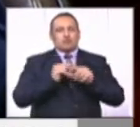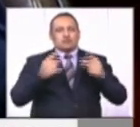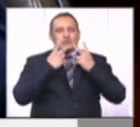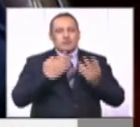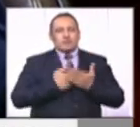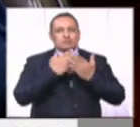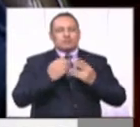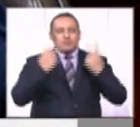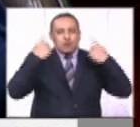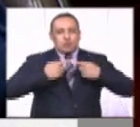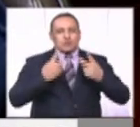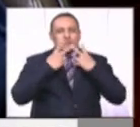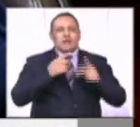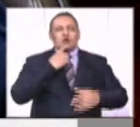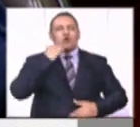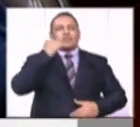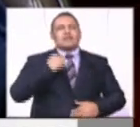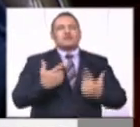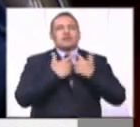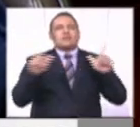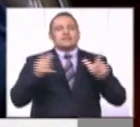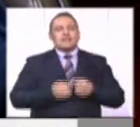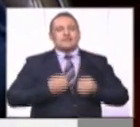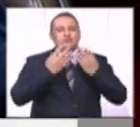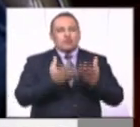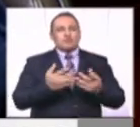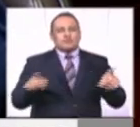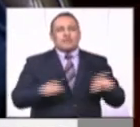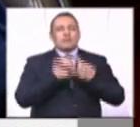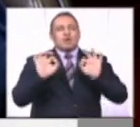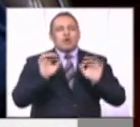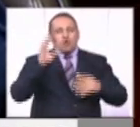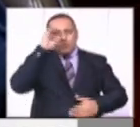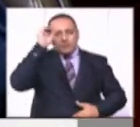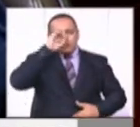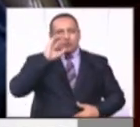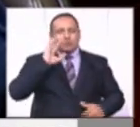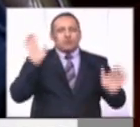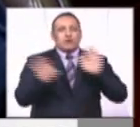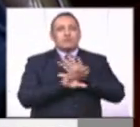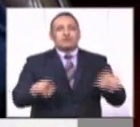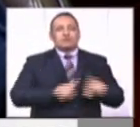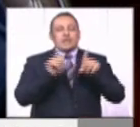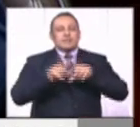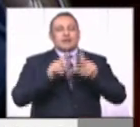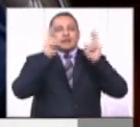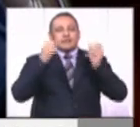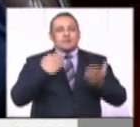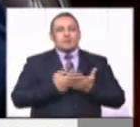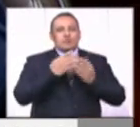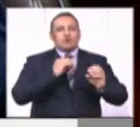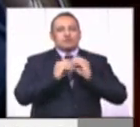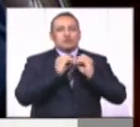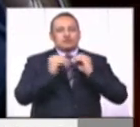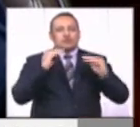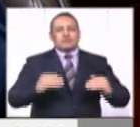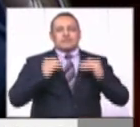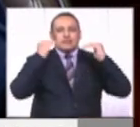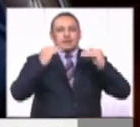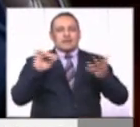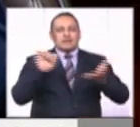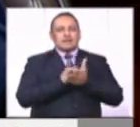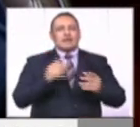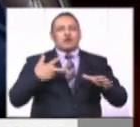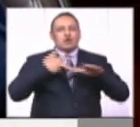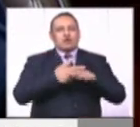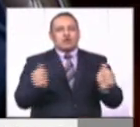bajo la cobertura del derecho de libertad de expresión y ello en estricta aplicación de Los criterios que